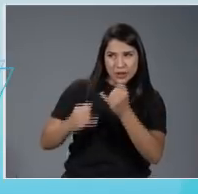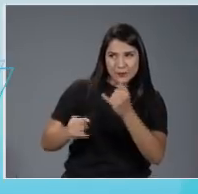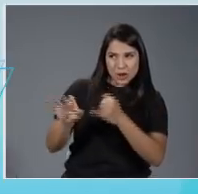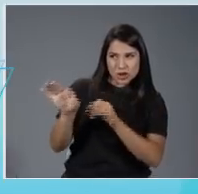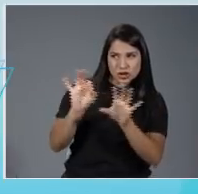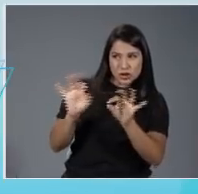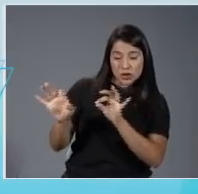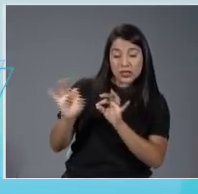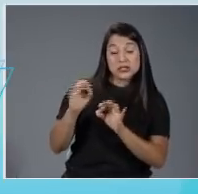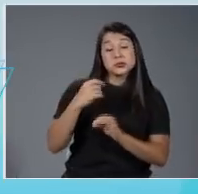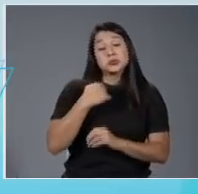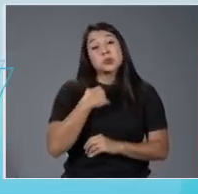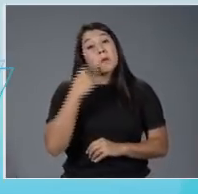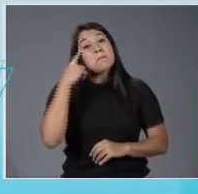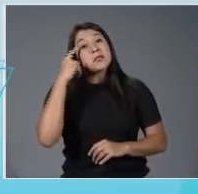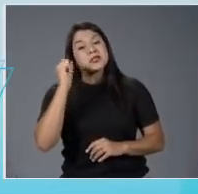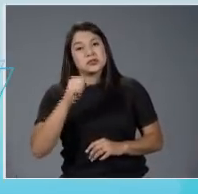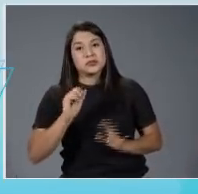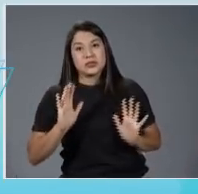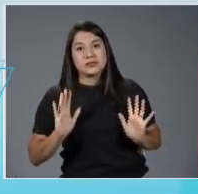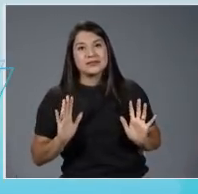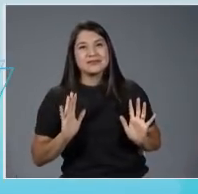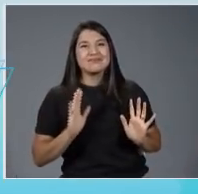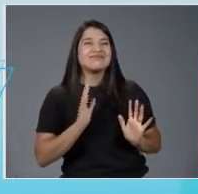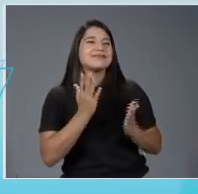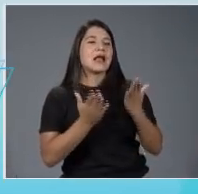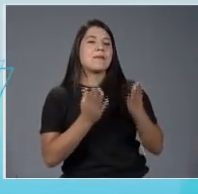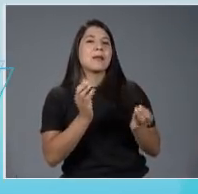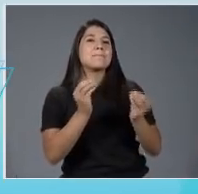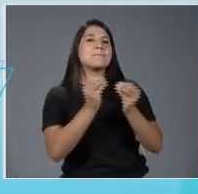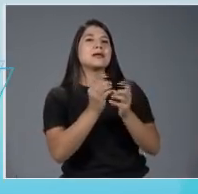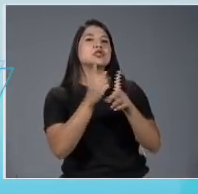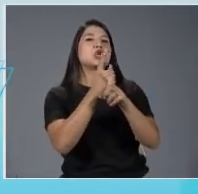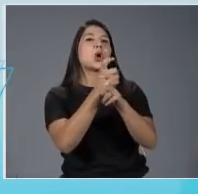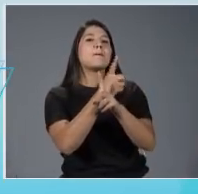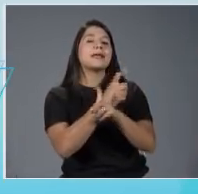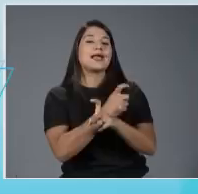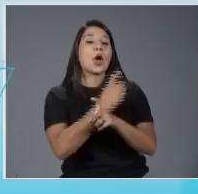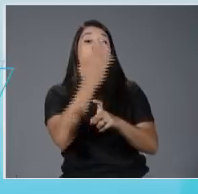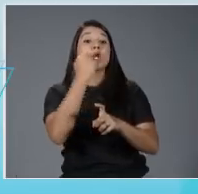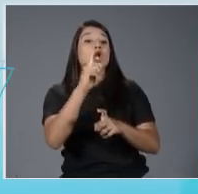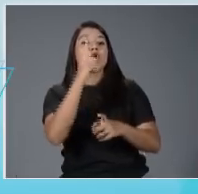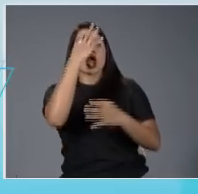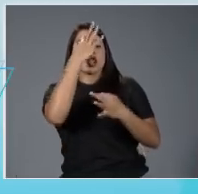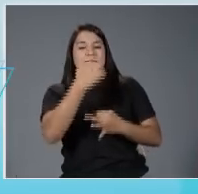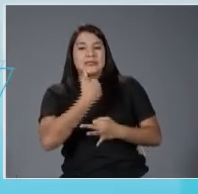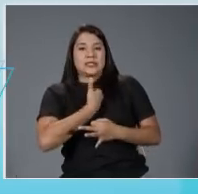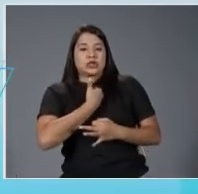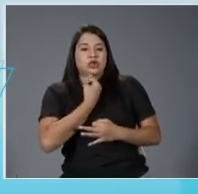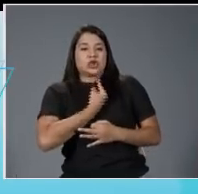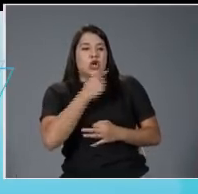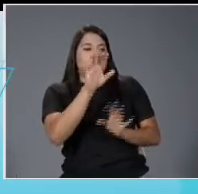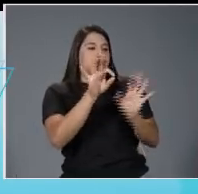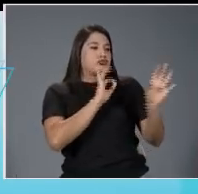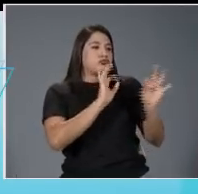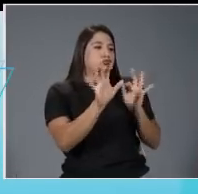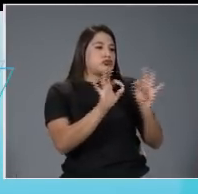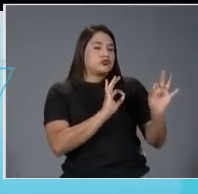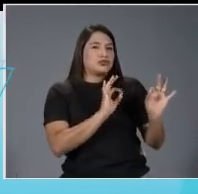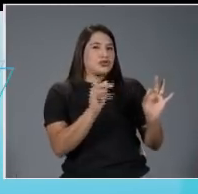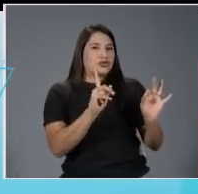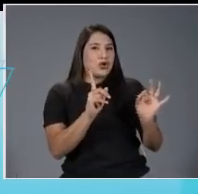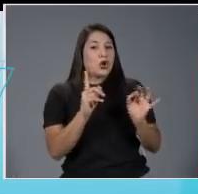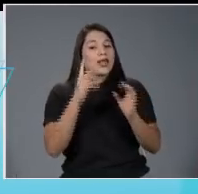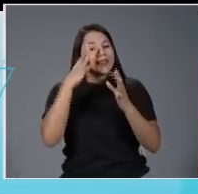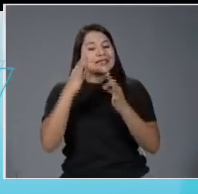ensayaría como una hipótesis de trabajo que eso le ha complicado a don Carlos, la elección, sobre todo los viceministros. Hay que recordar que don Carlos, en